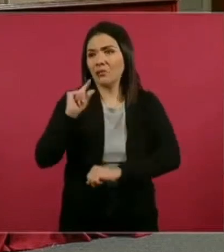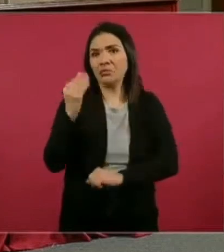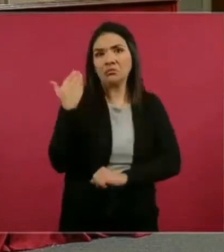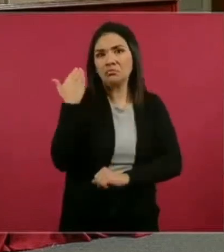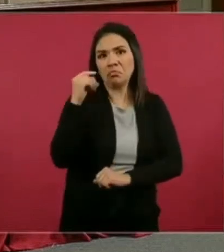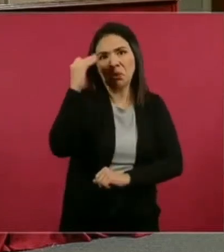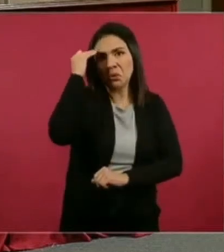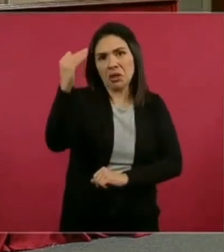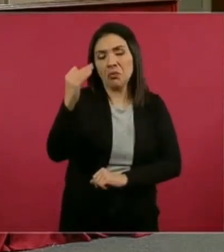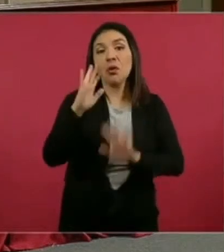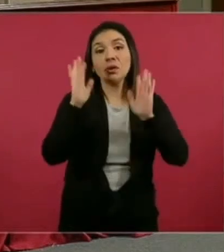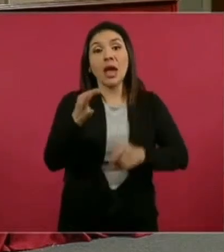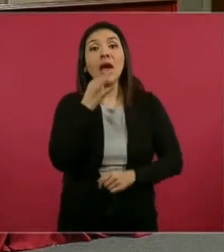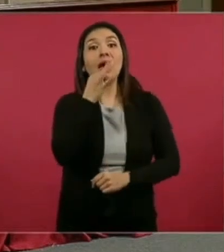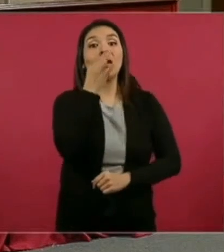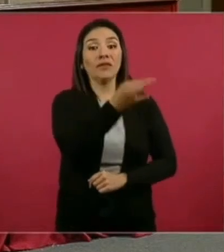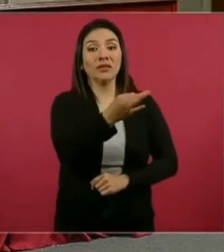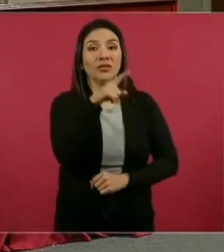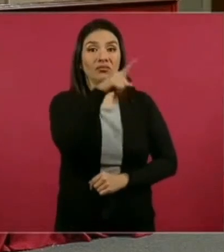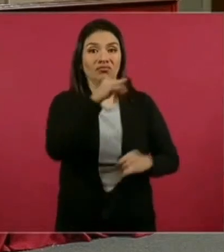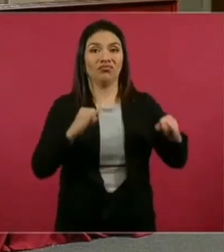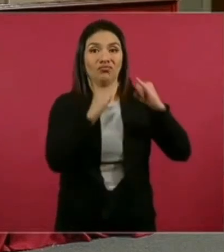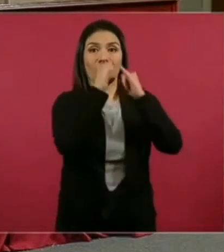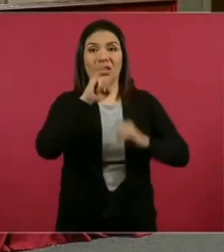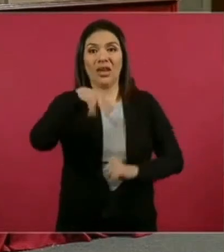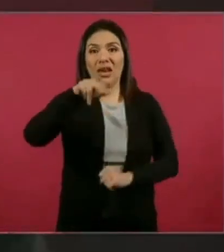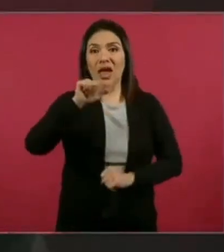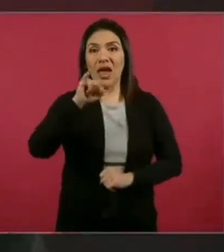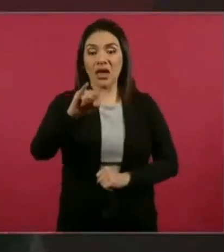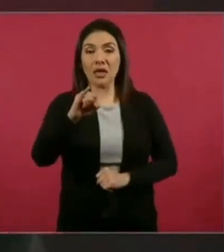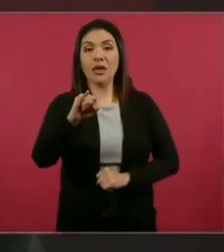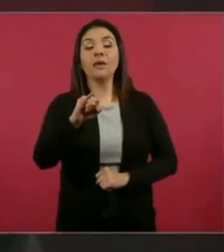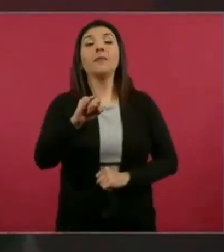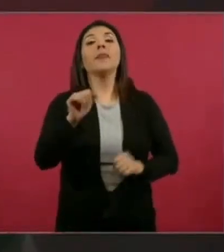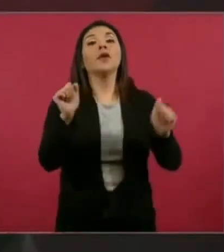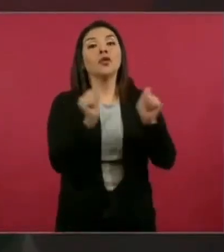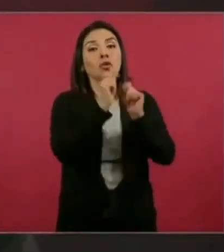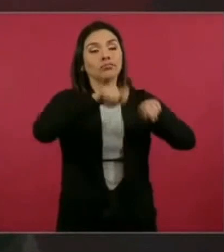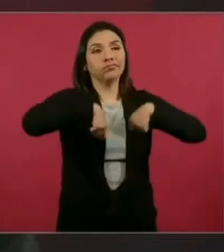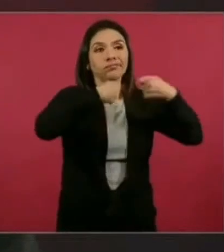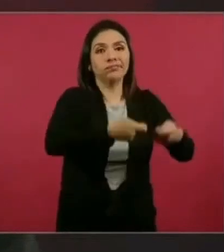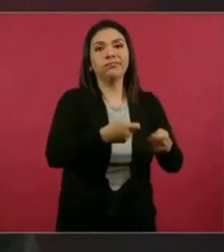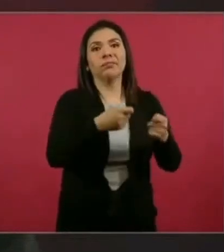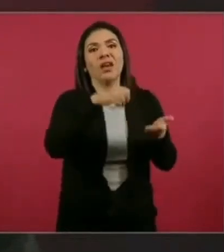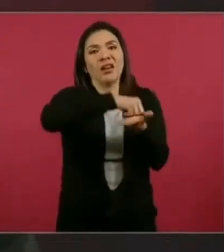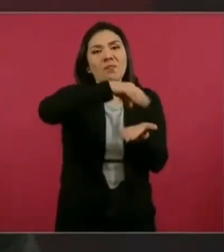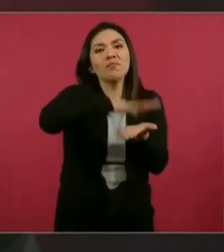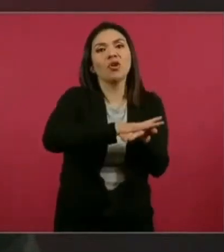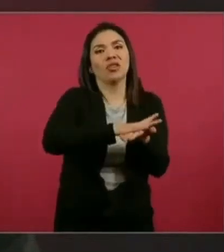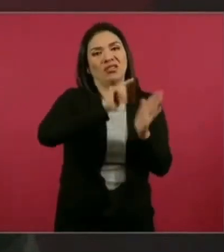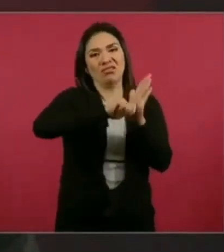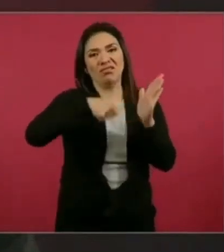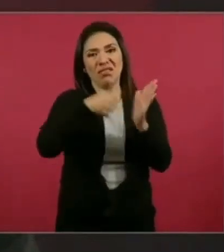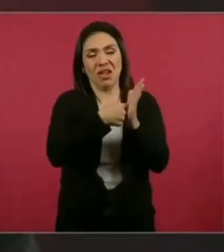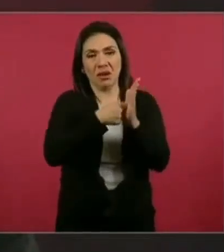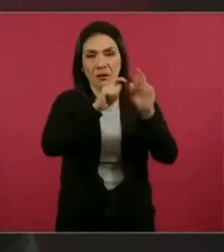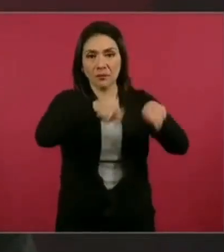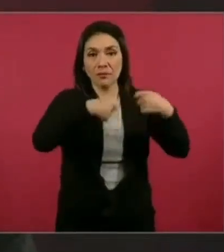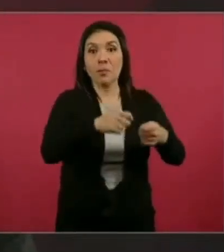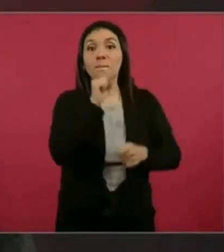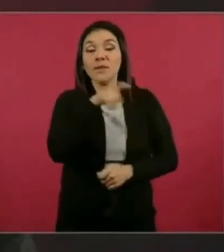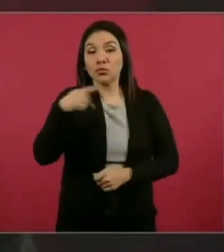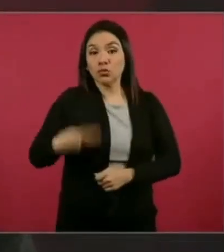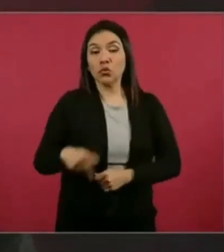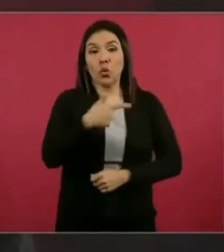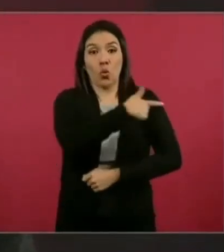un par de horas, se notificó a esta instancia, al INAI, y se le entregó el reporte técnico que tanto la Guardia